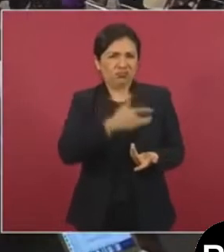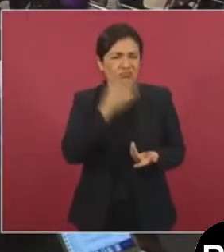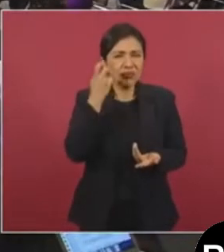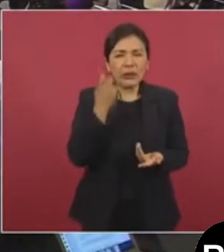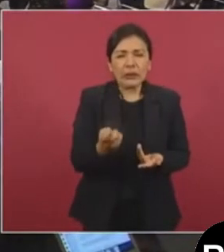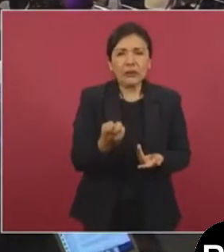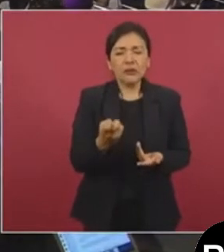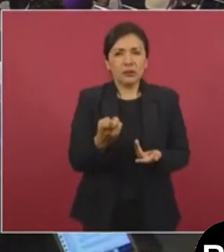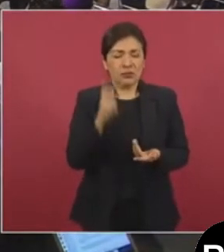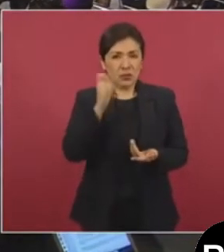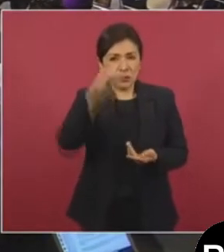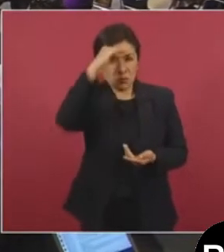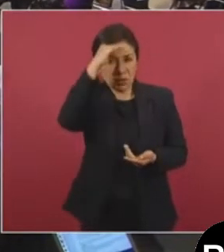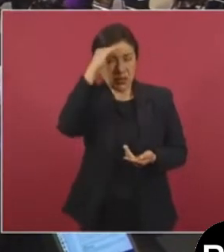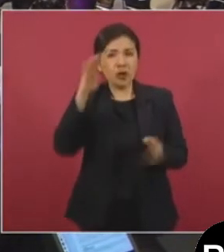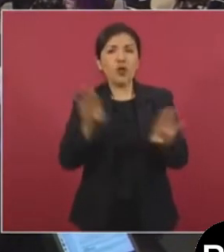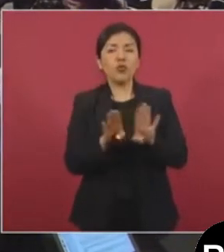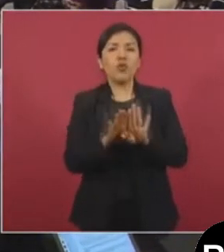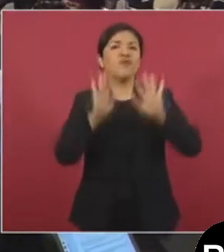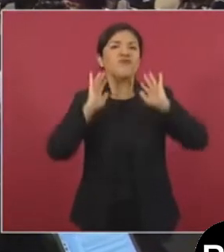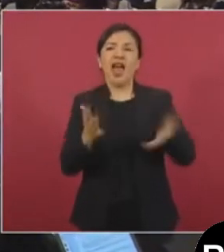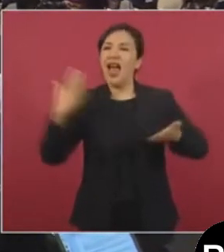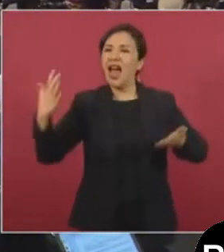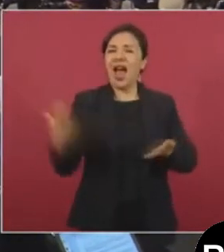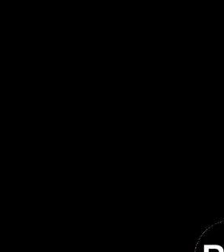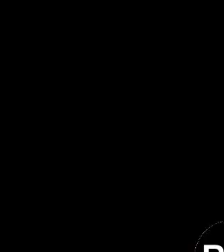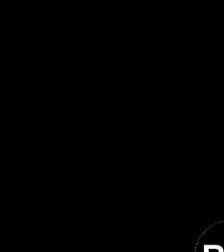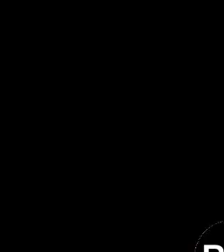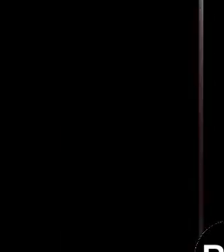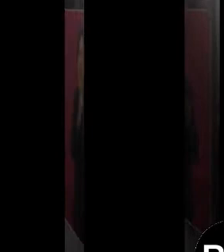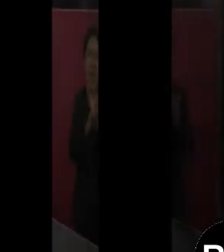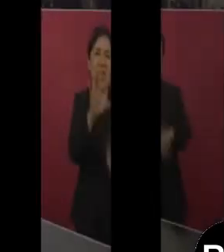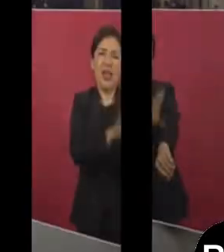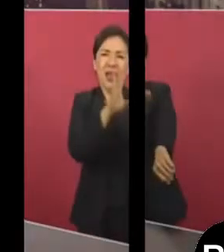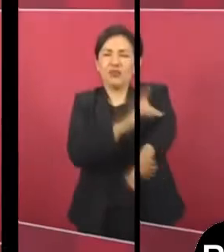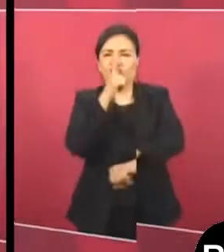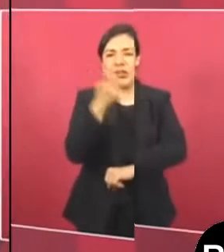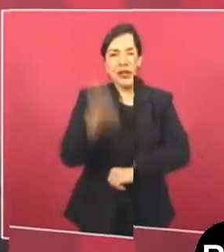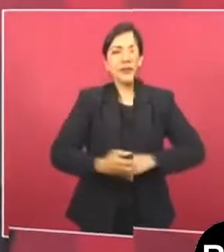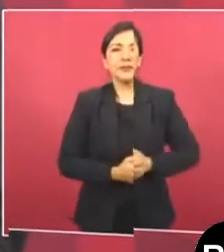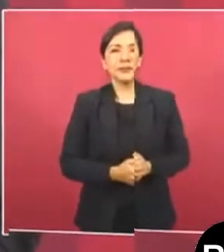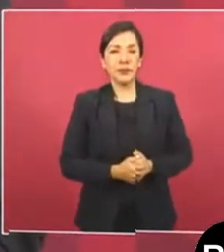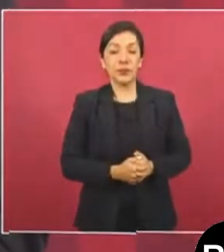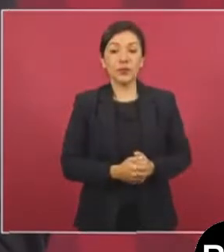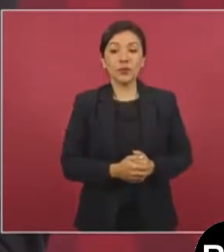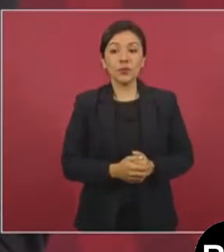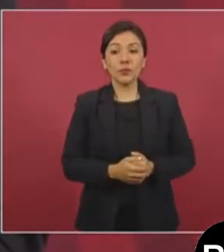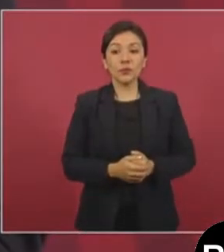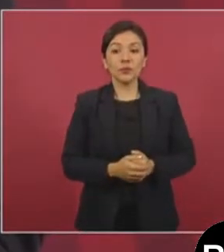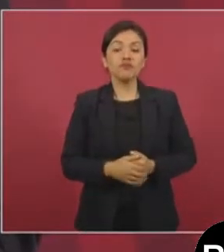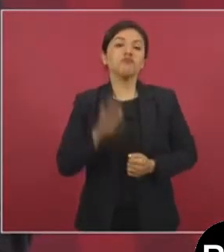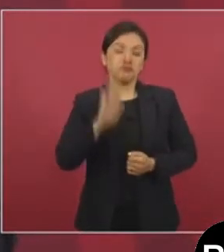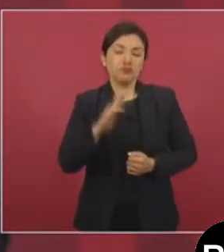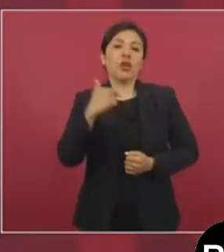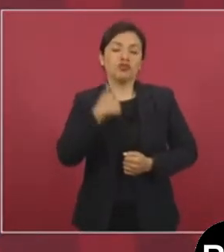esto sería considerado como un triunfo a medias. Bueno, yo quiero informarle al